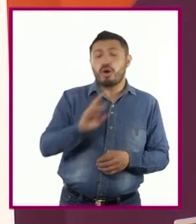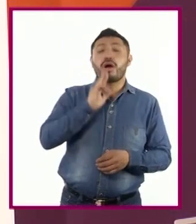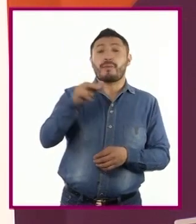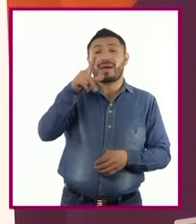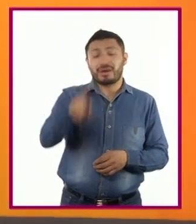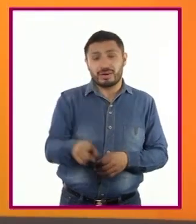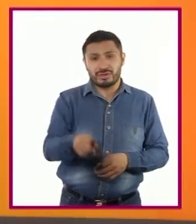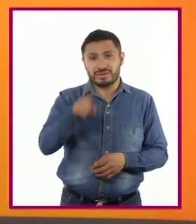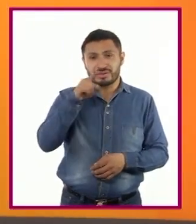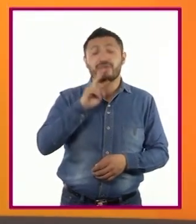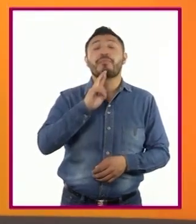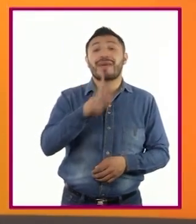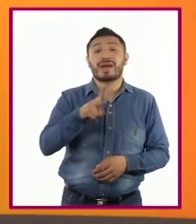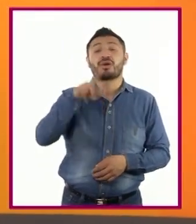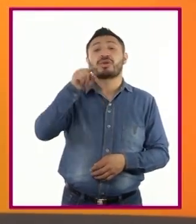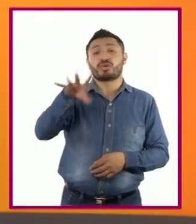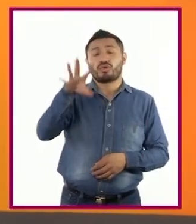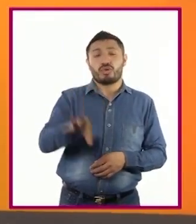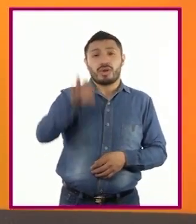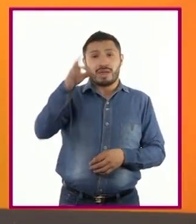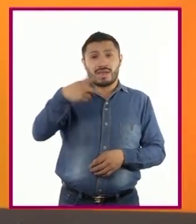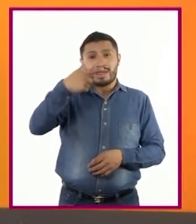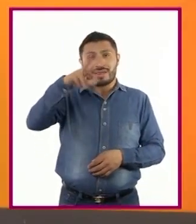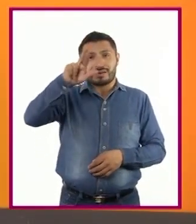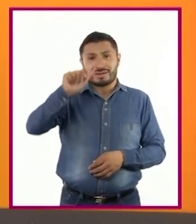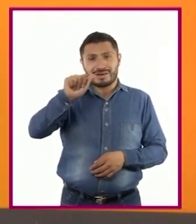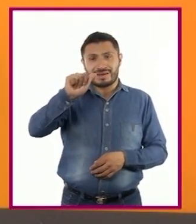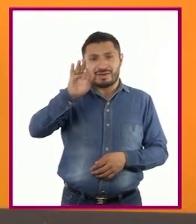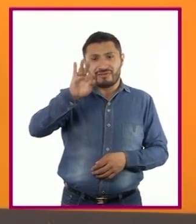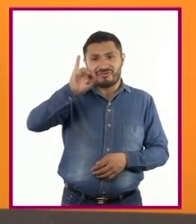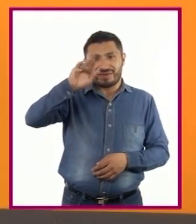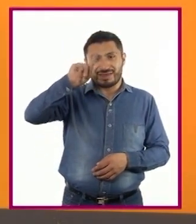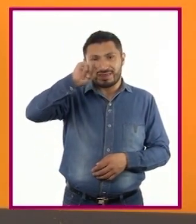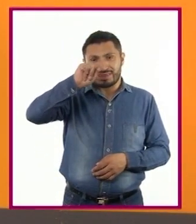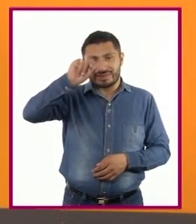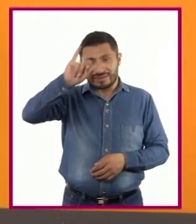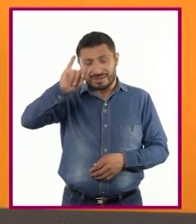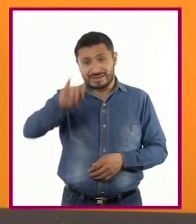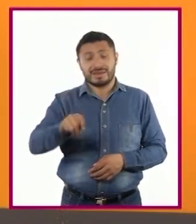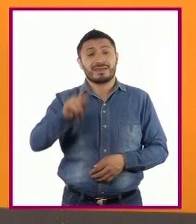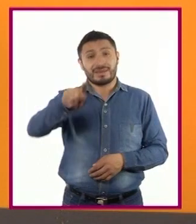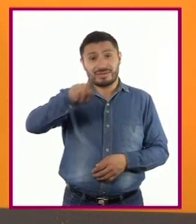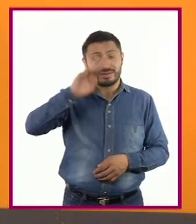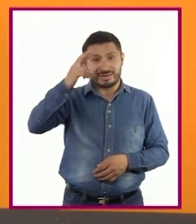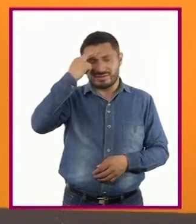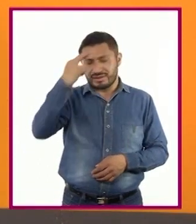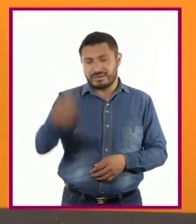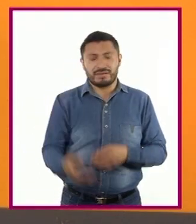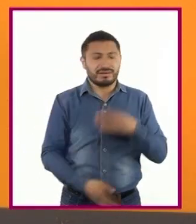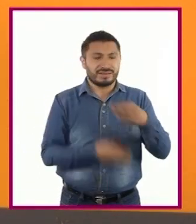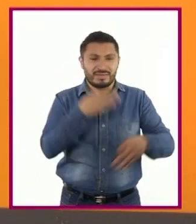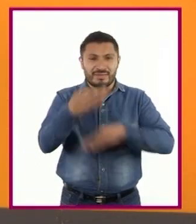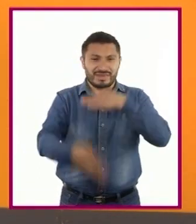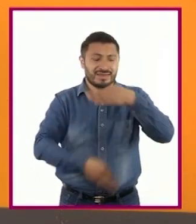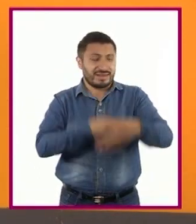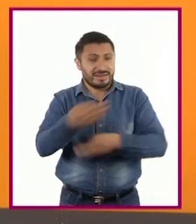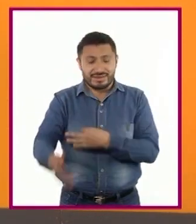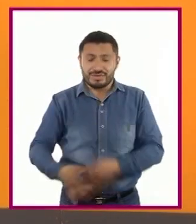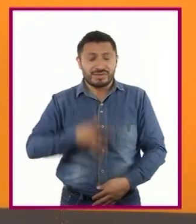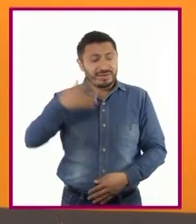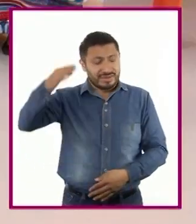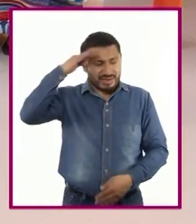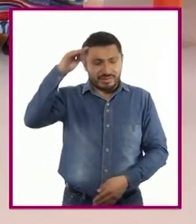graffiti? No olviden que es muy importante brindarle a todo nuestro sentipensar la posibilidad de